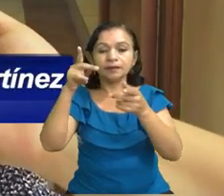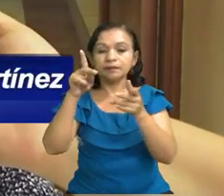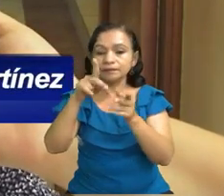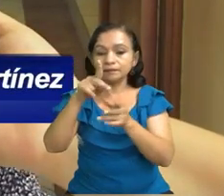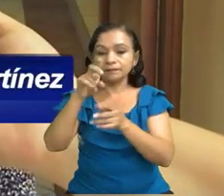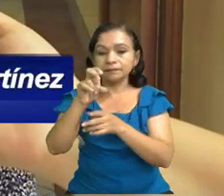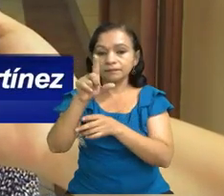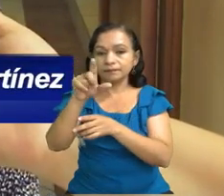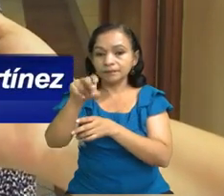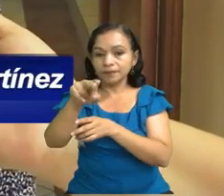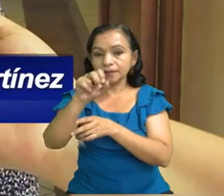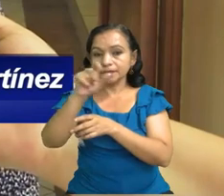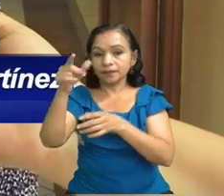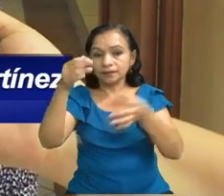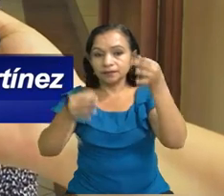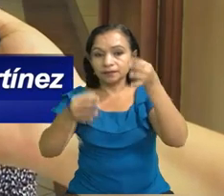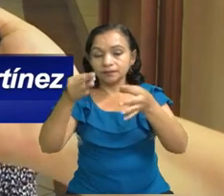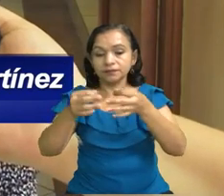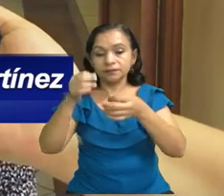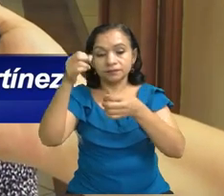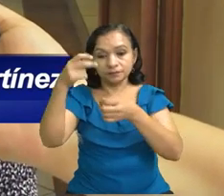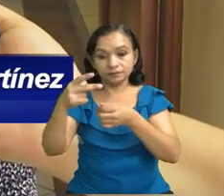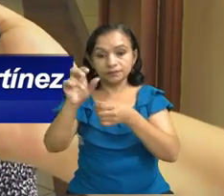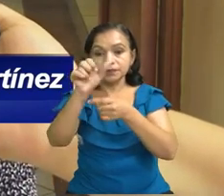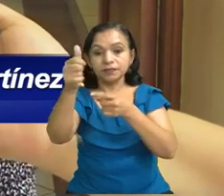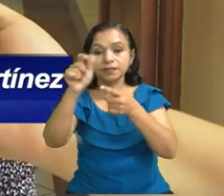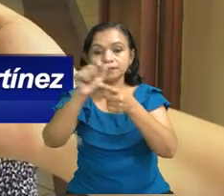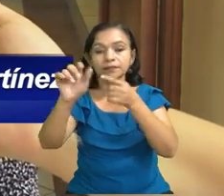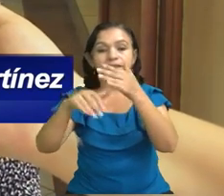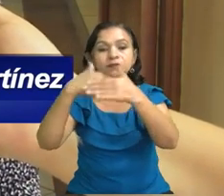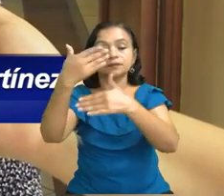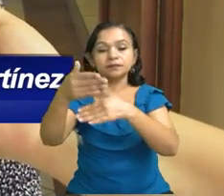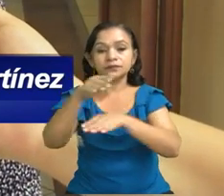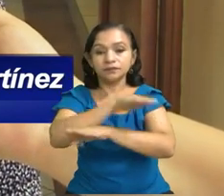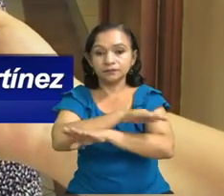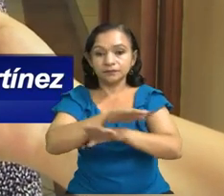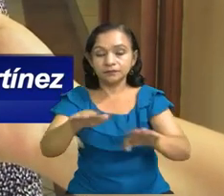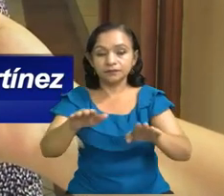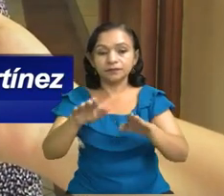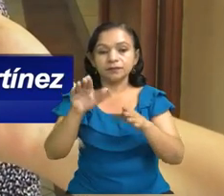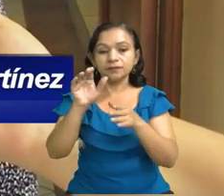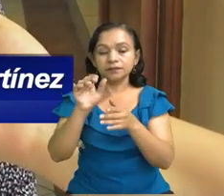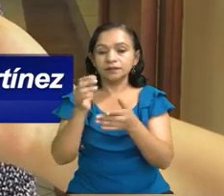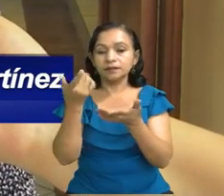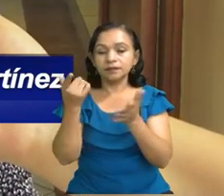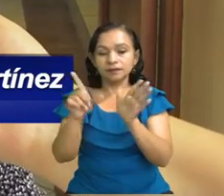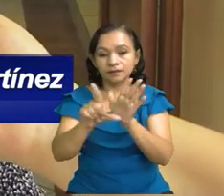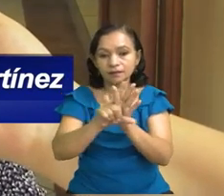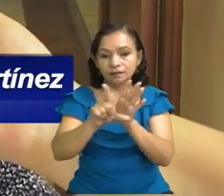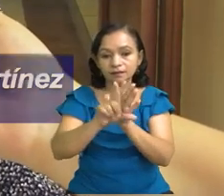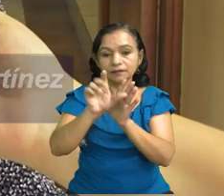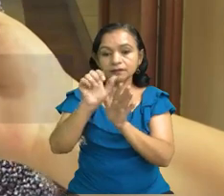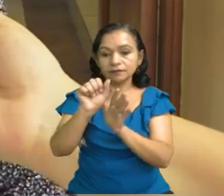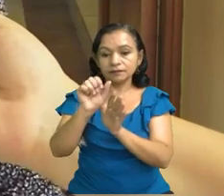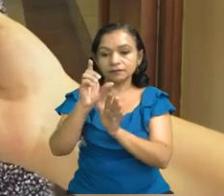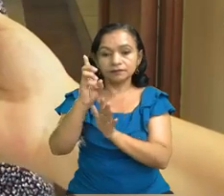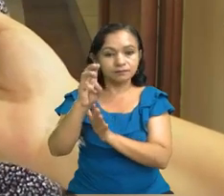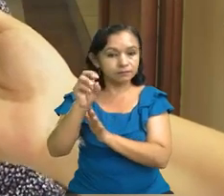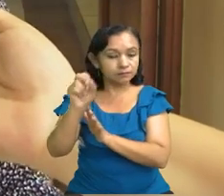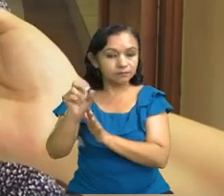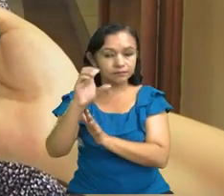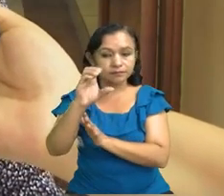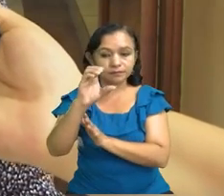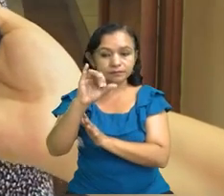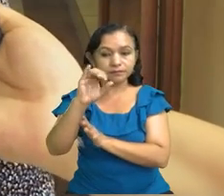estamos planteando para el segundo semestre de este año concluir el digesto en materia administrativa. Como ustedes ven, el digesto civil no lo